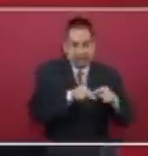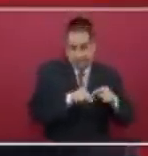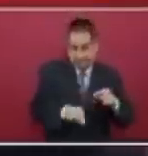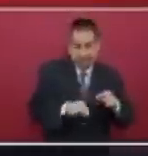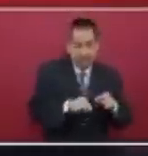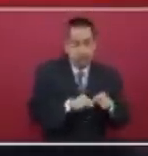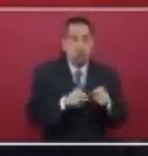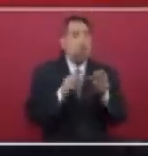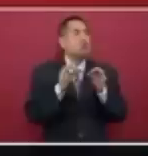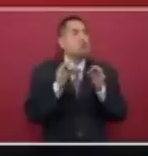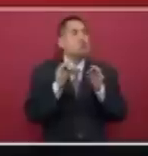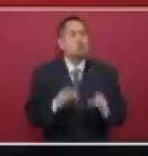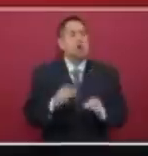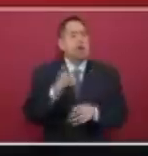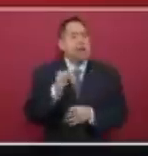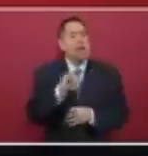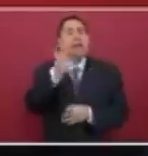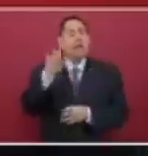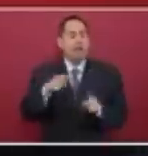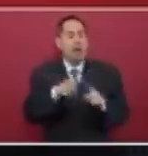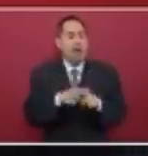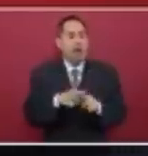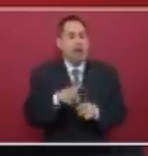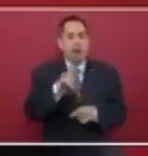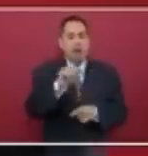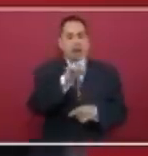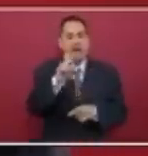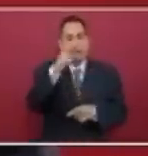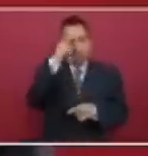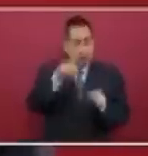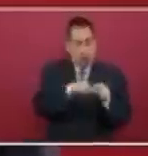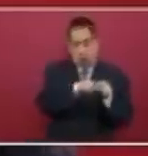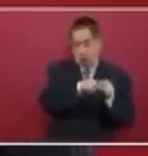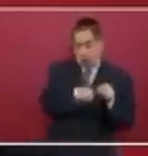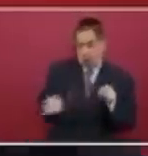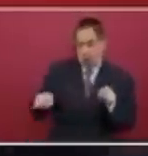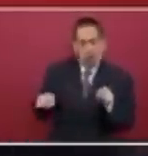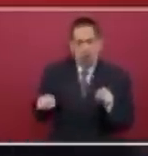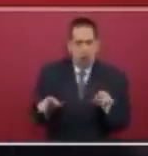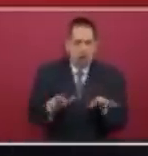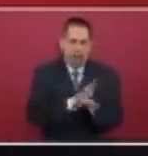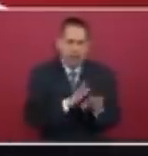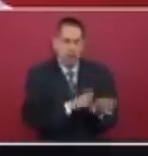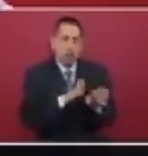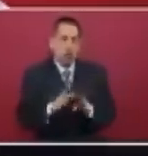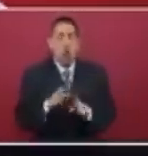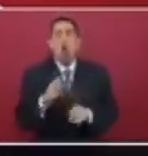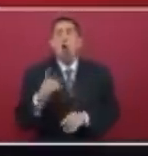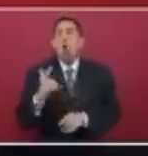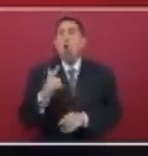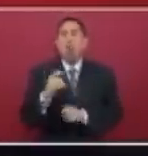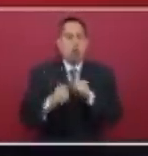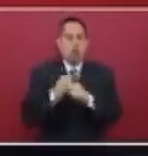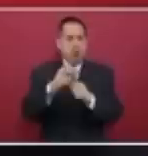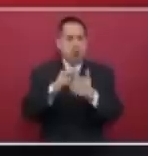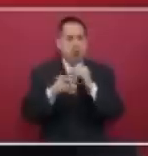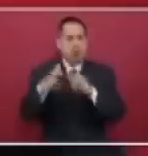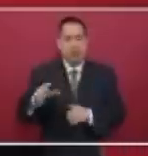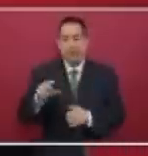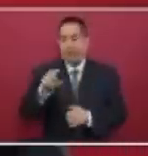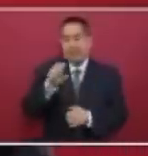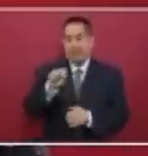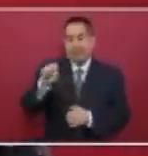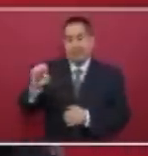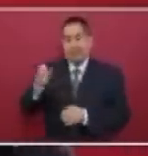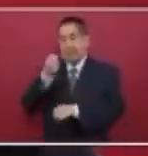originalmente contemplados para el valle de méxico en julio de 2010 la secretaría de energía instruyó a la